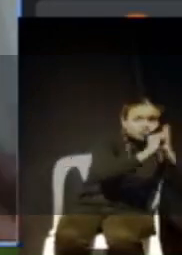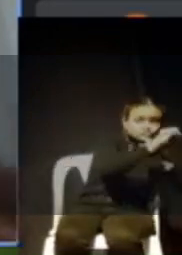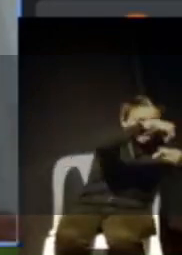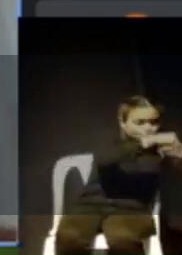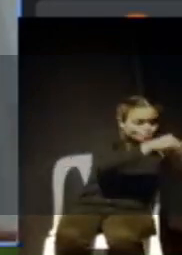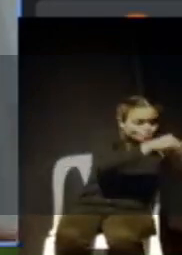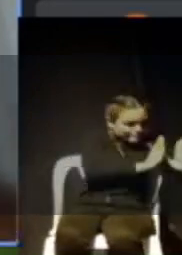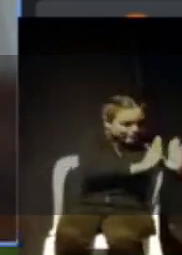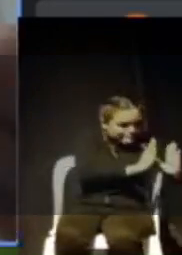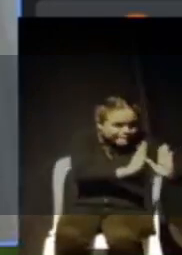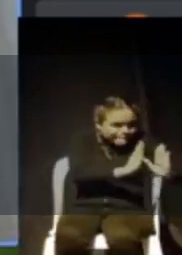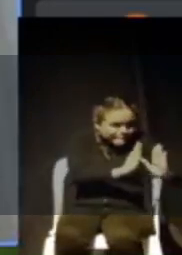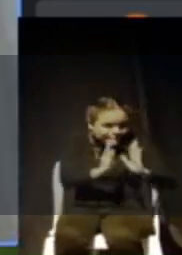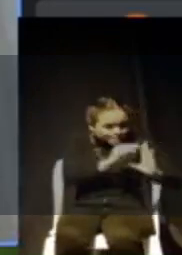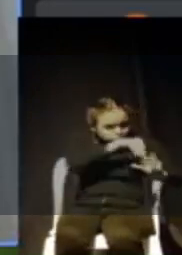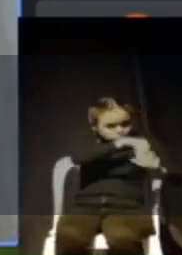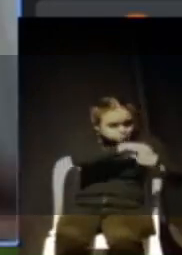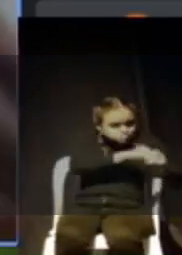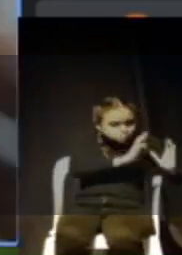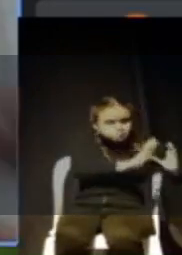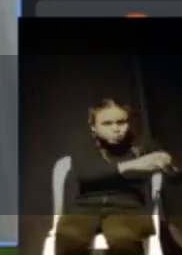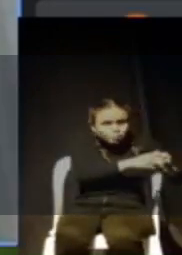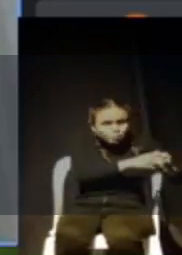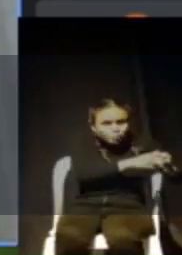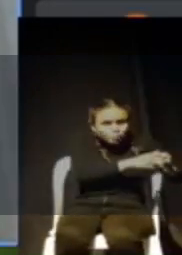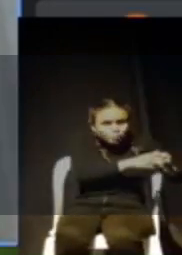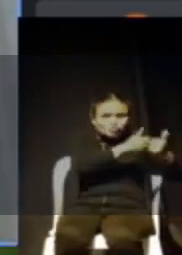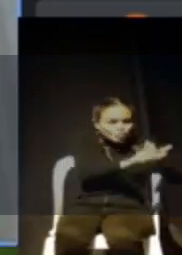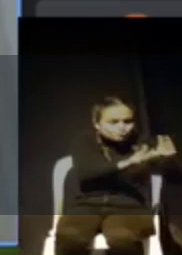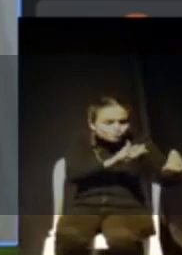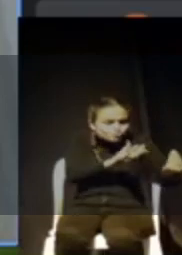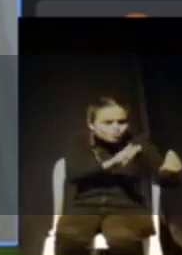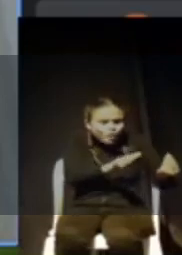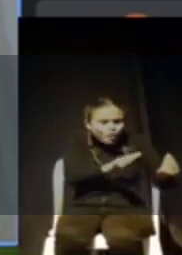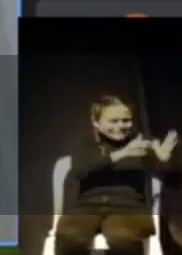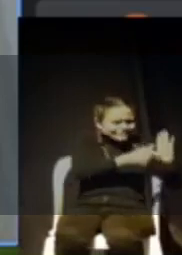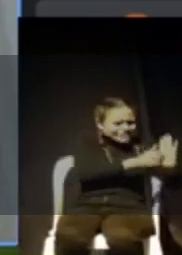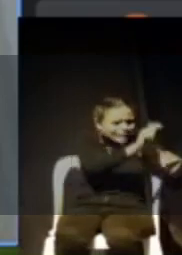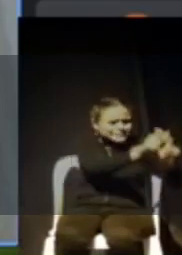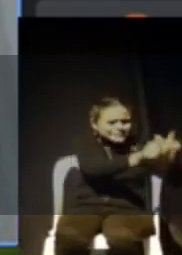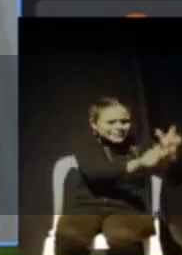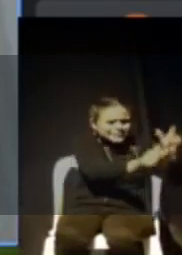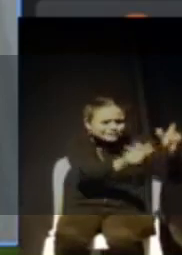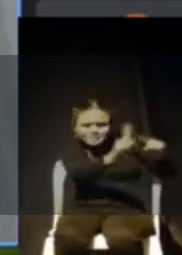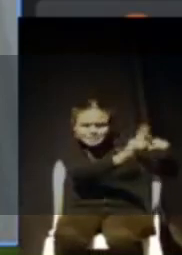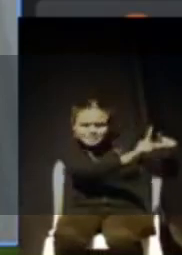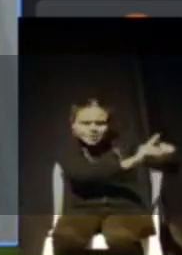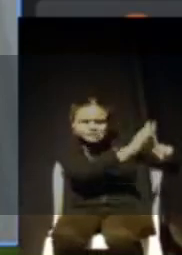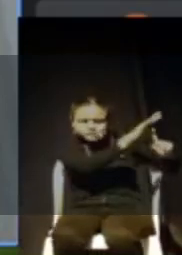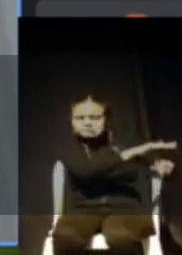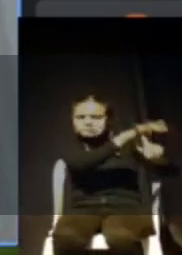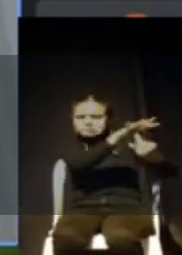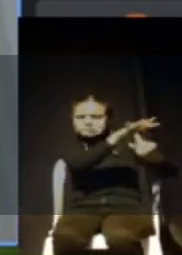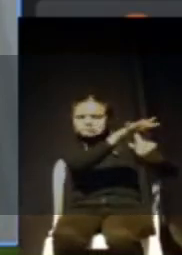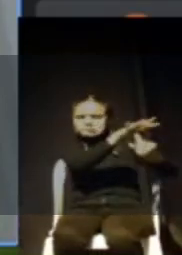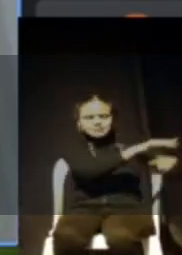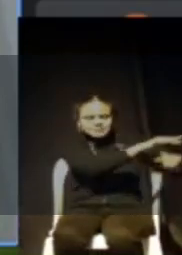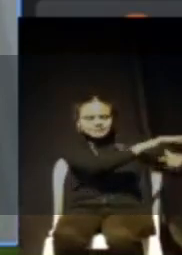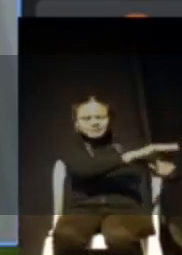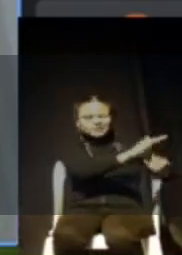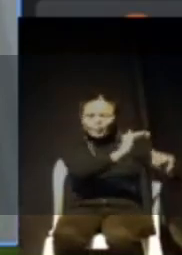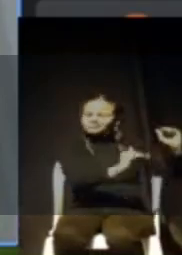estigmatización contra el fenotipo y la eliminación de la diferencia son evidencias de la radicalidad de